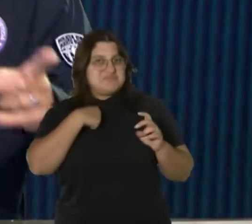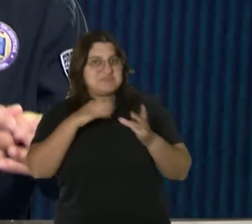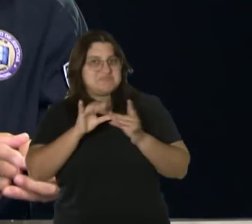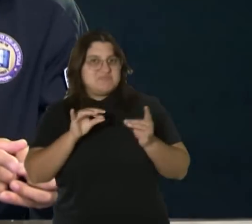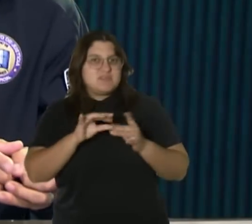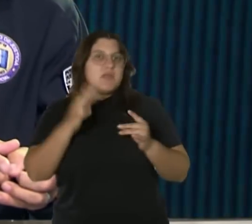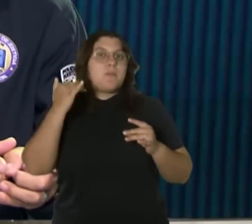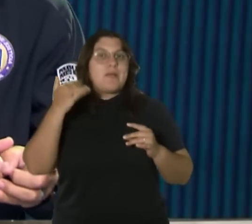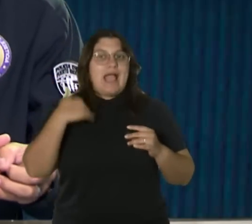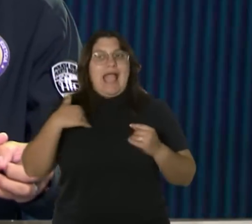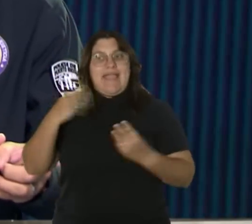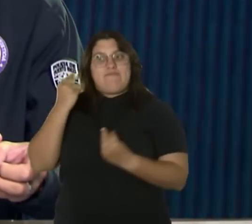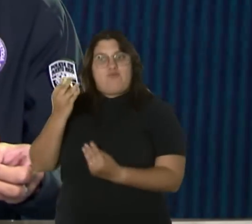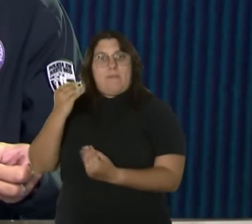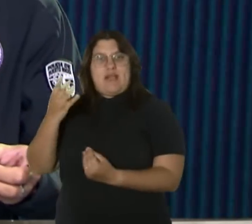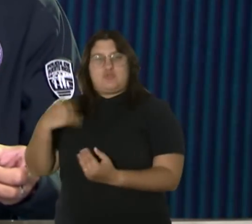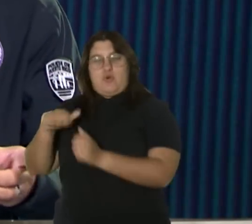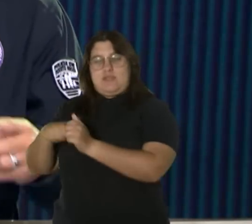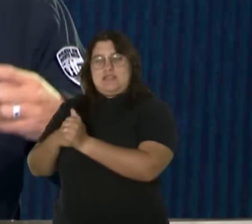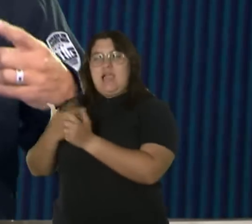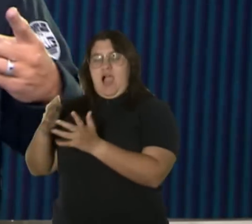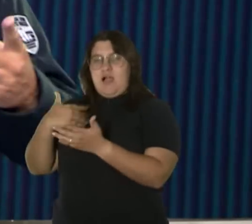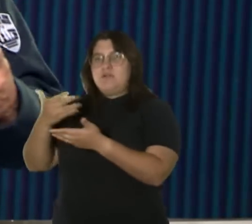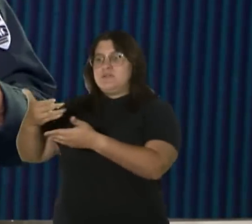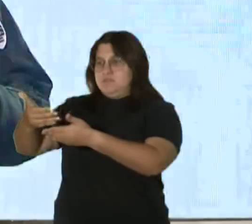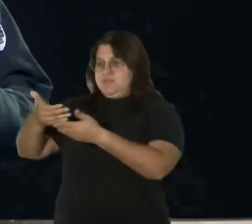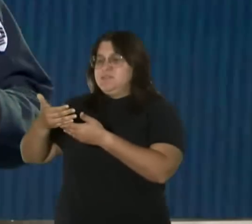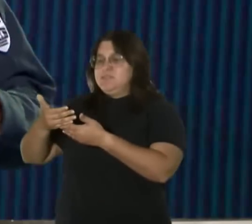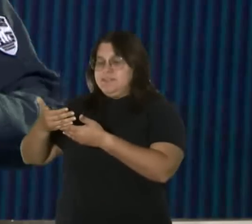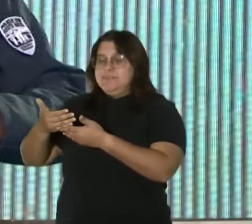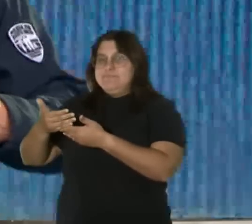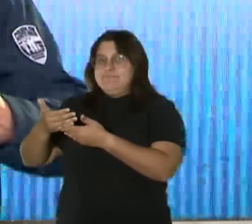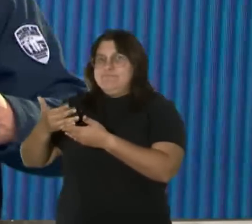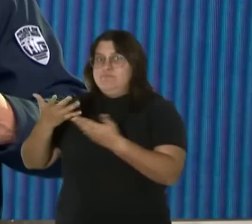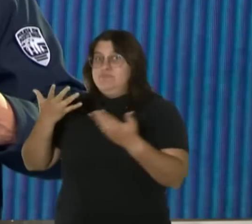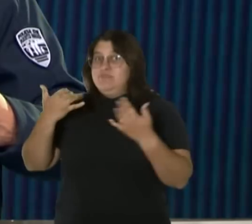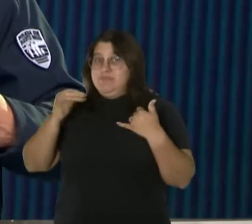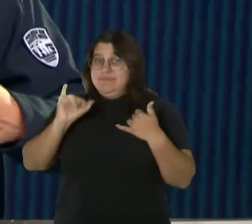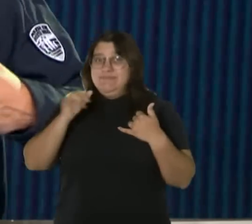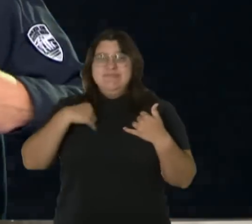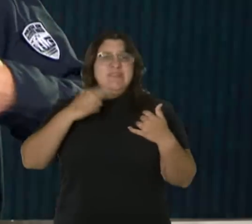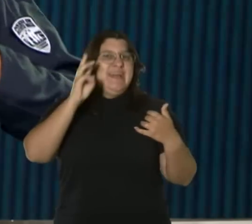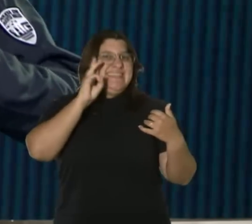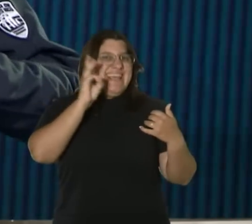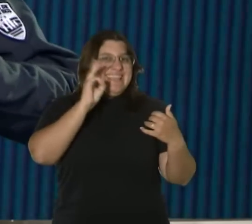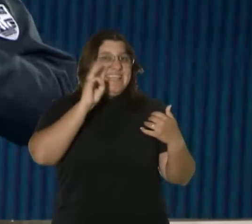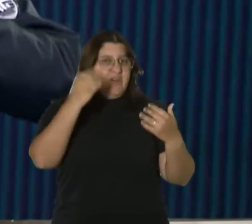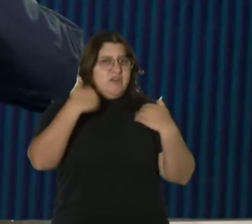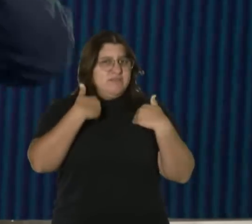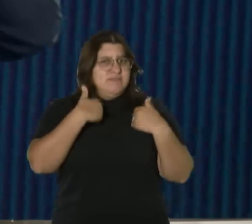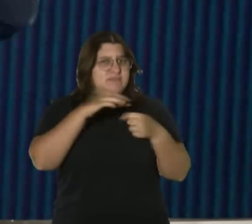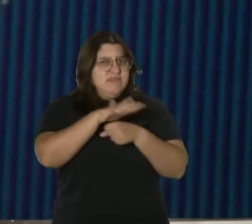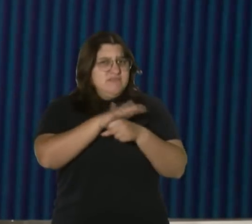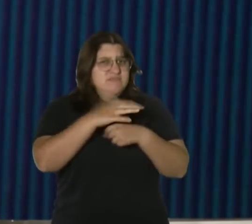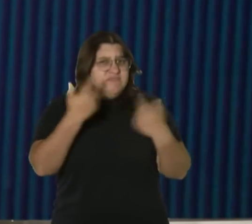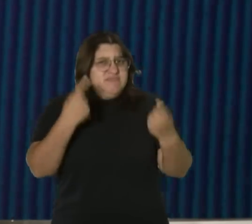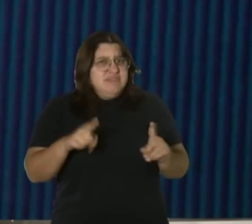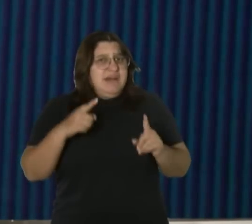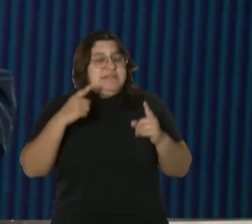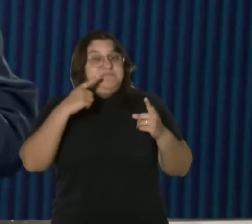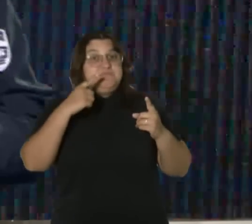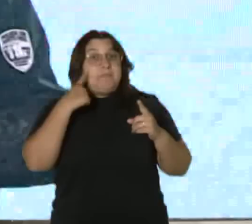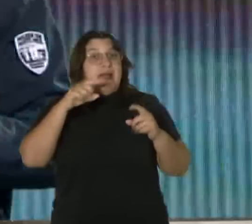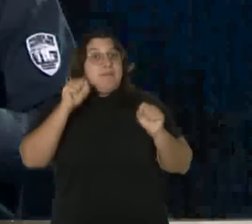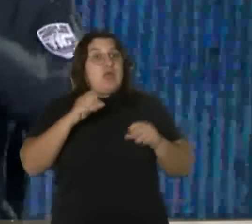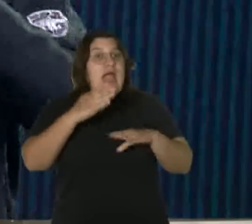decir porque tenemos una información ya tenemos testigos Así que en aras de proteger y evitar que se Cometa